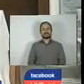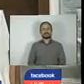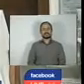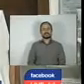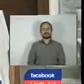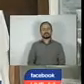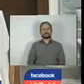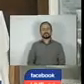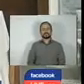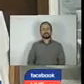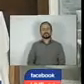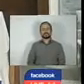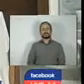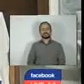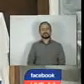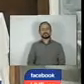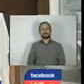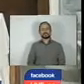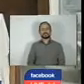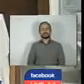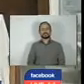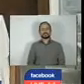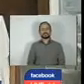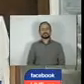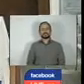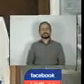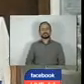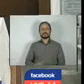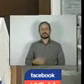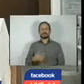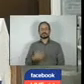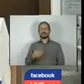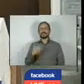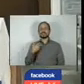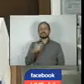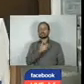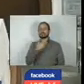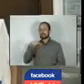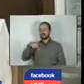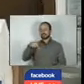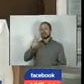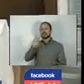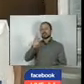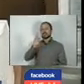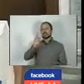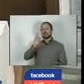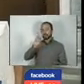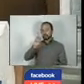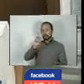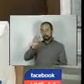de 2000 a 2020